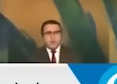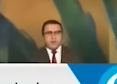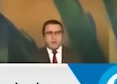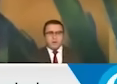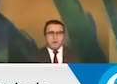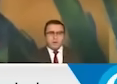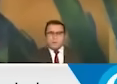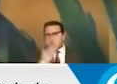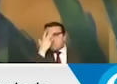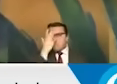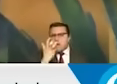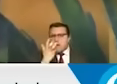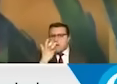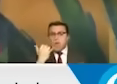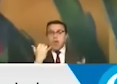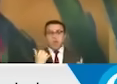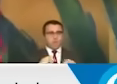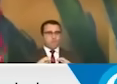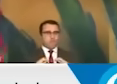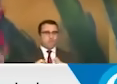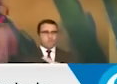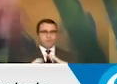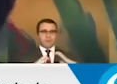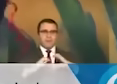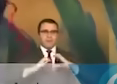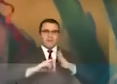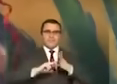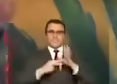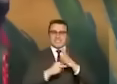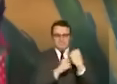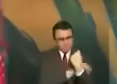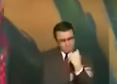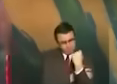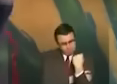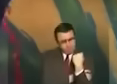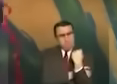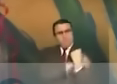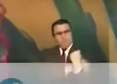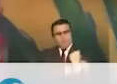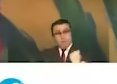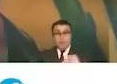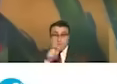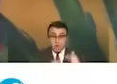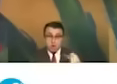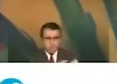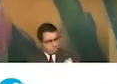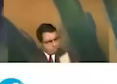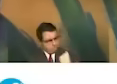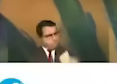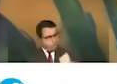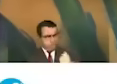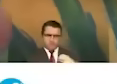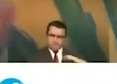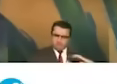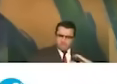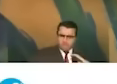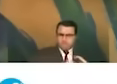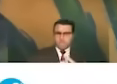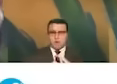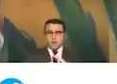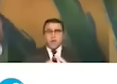poder es la comunicación y Quien tenga el poder de la comunicación tiene el